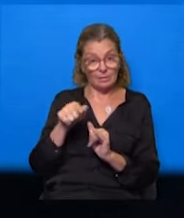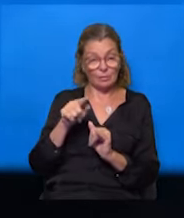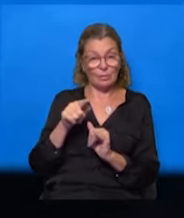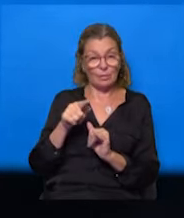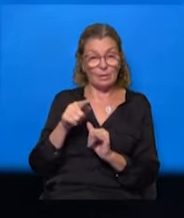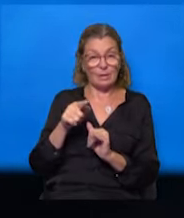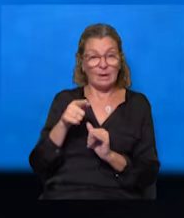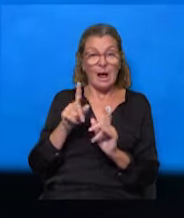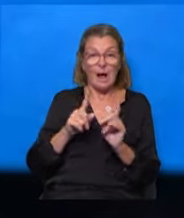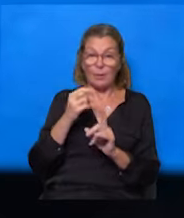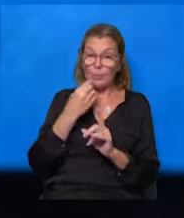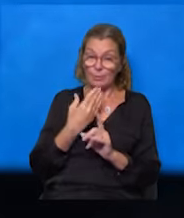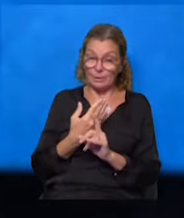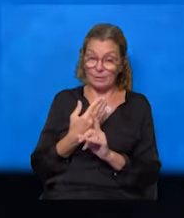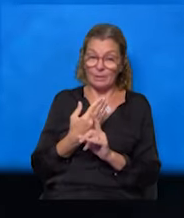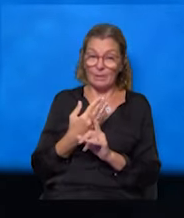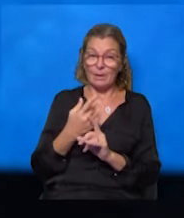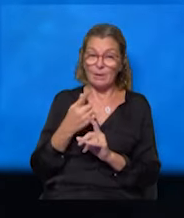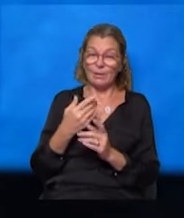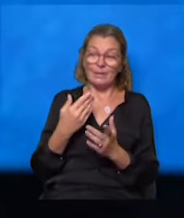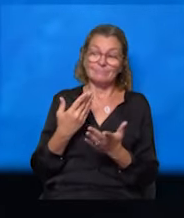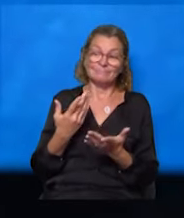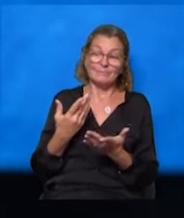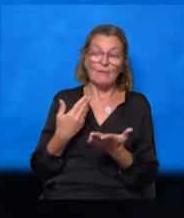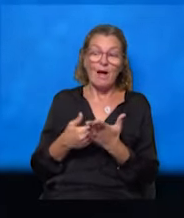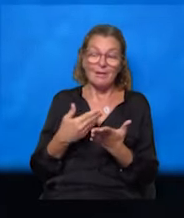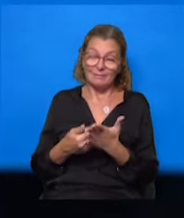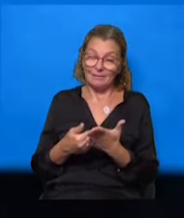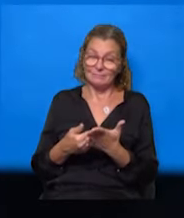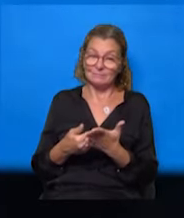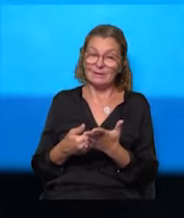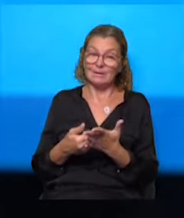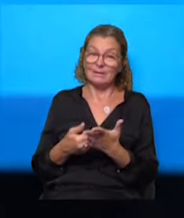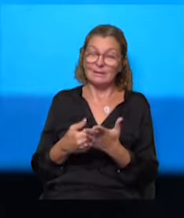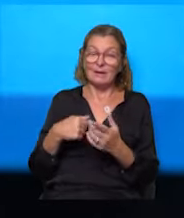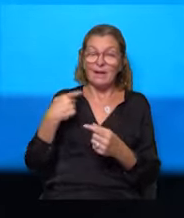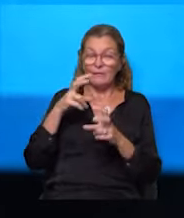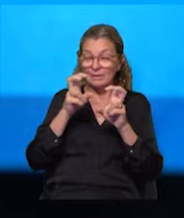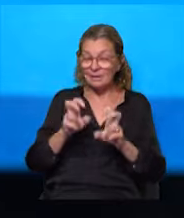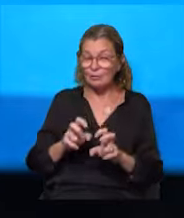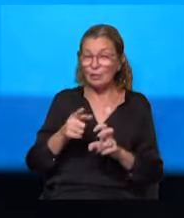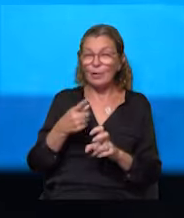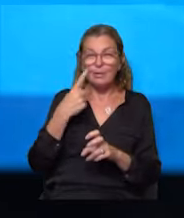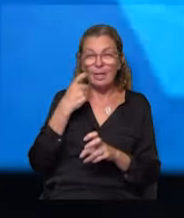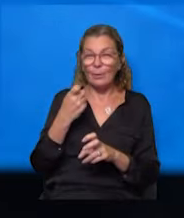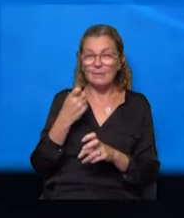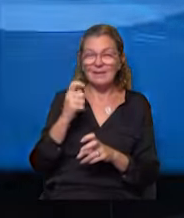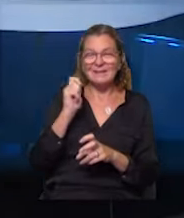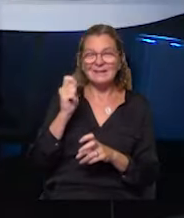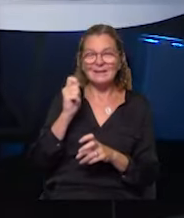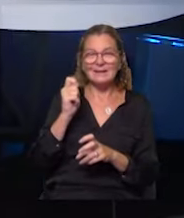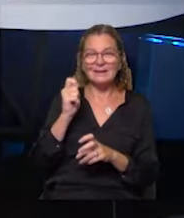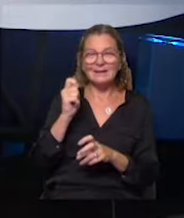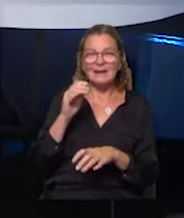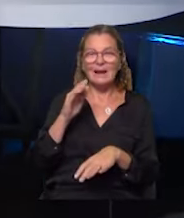el medio vaso lleno el medio vaso vacío sigue siendo que la investigación no ha logrado identificar Quién es